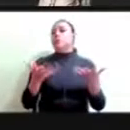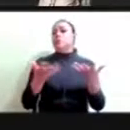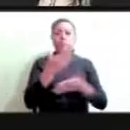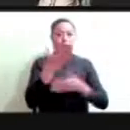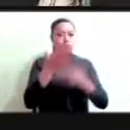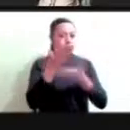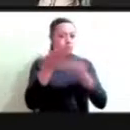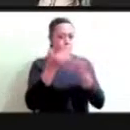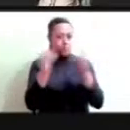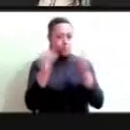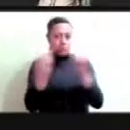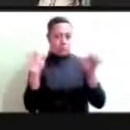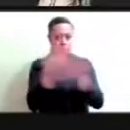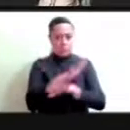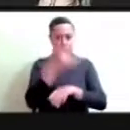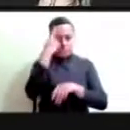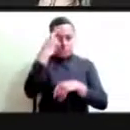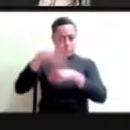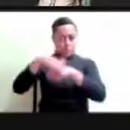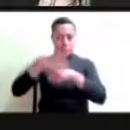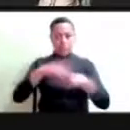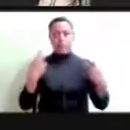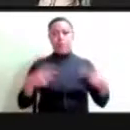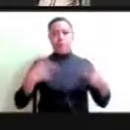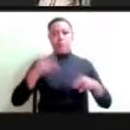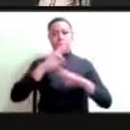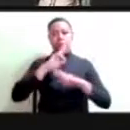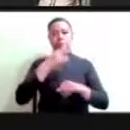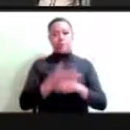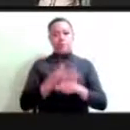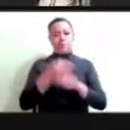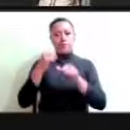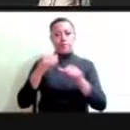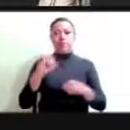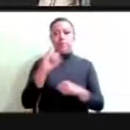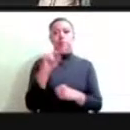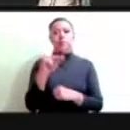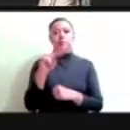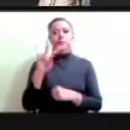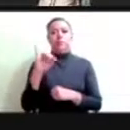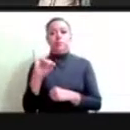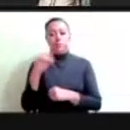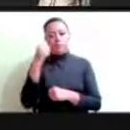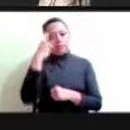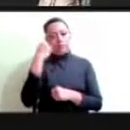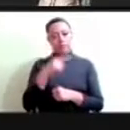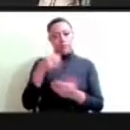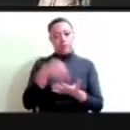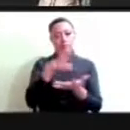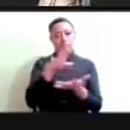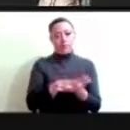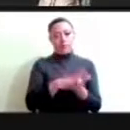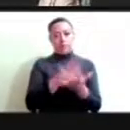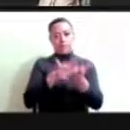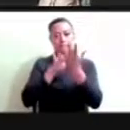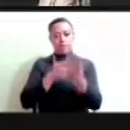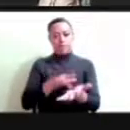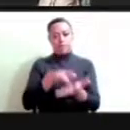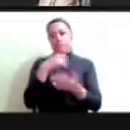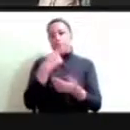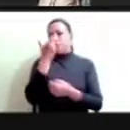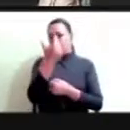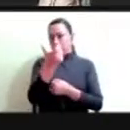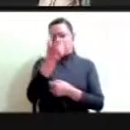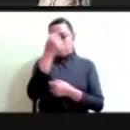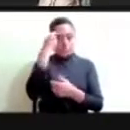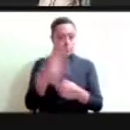exhorta a la persona titular del Instituto de Vivienda de la Ciudad de México a efecto de que implemente apoyos económicos para la vivienda a quienes